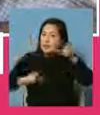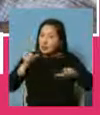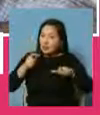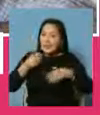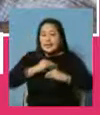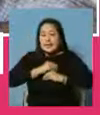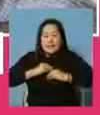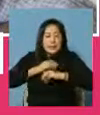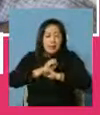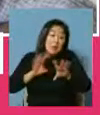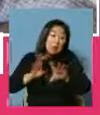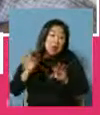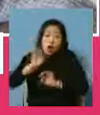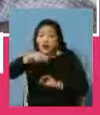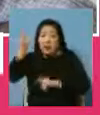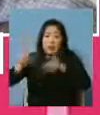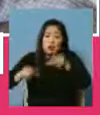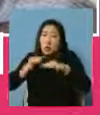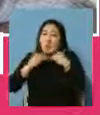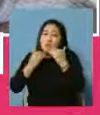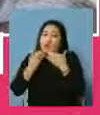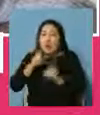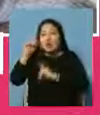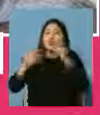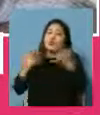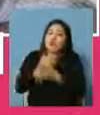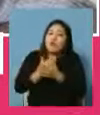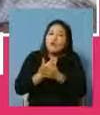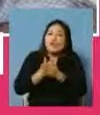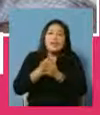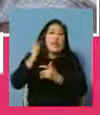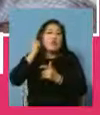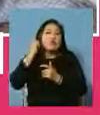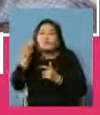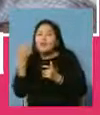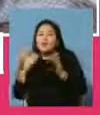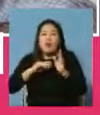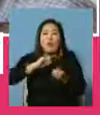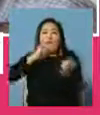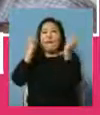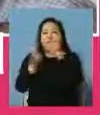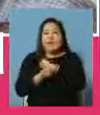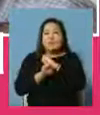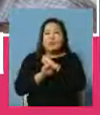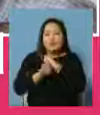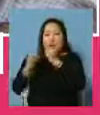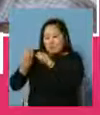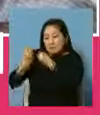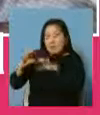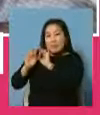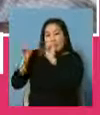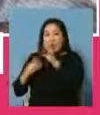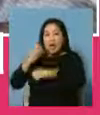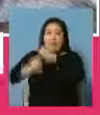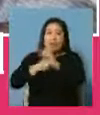presenta síntomas, otras que no, algunos que afecta más, las edades también han cambiado y han variado mucho desde el principio de la